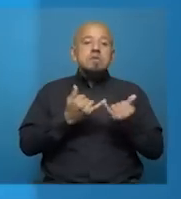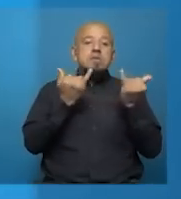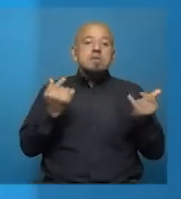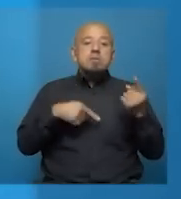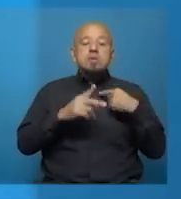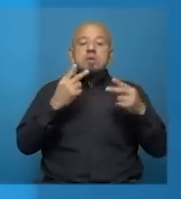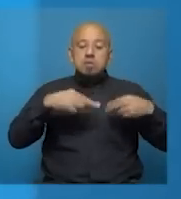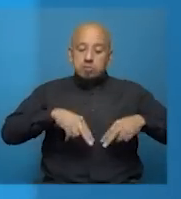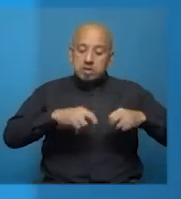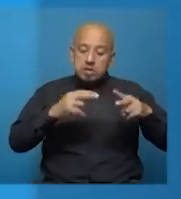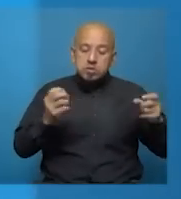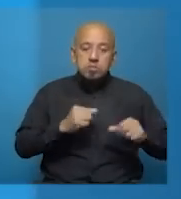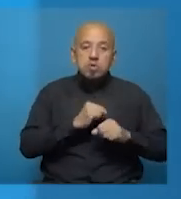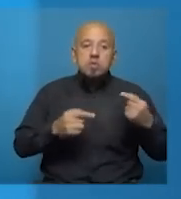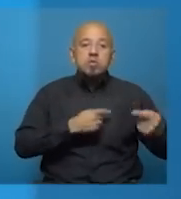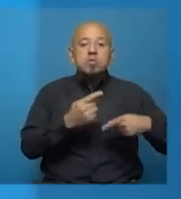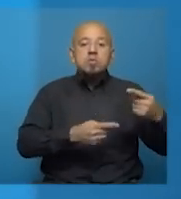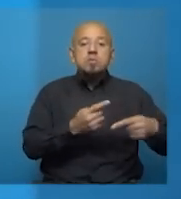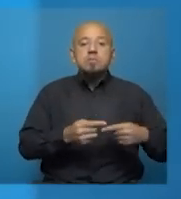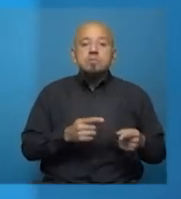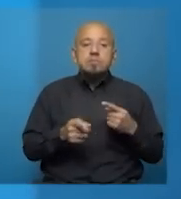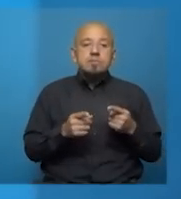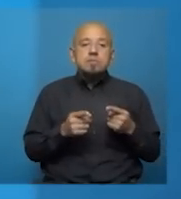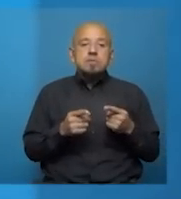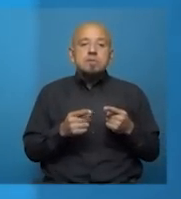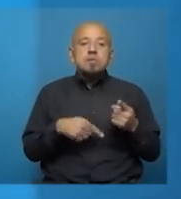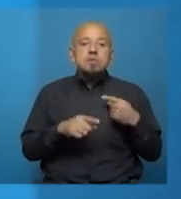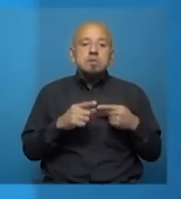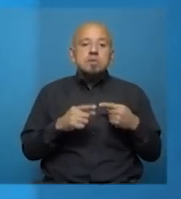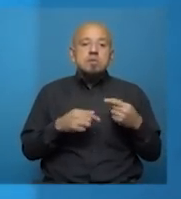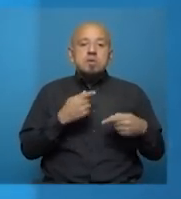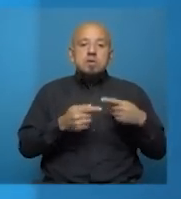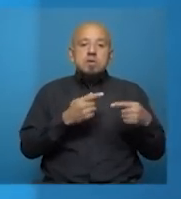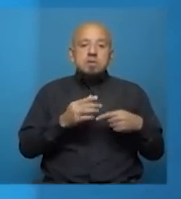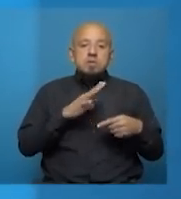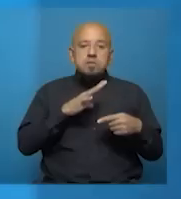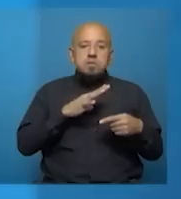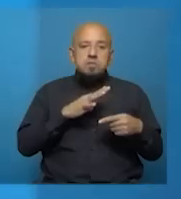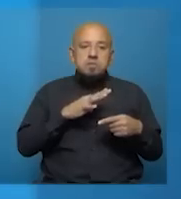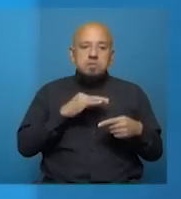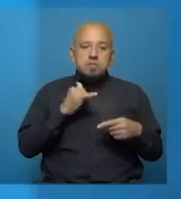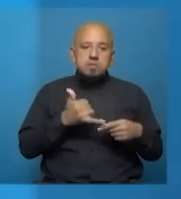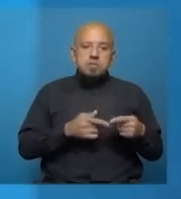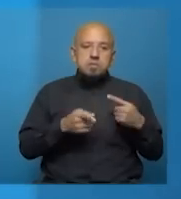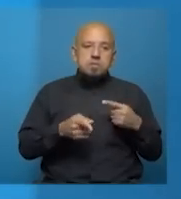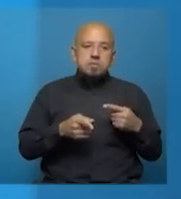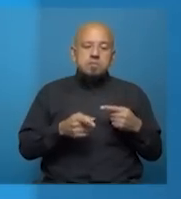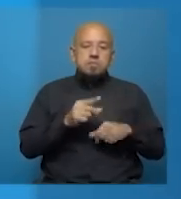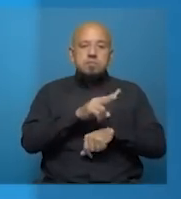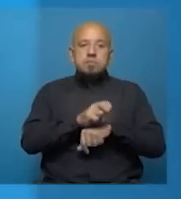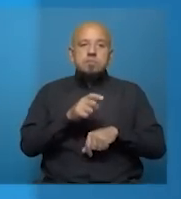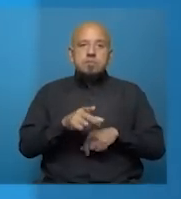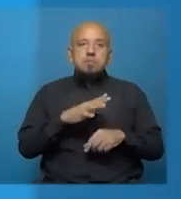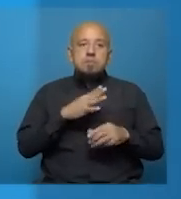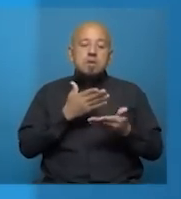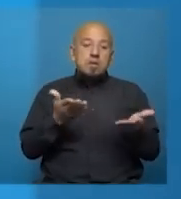que la investigación pueda continuar con toda la contribución de los que deben asistir a la fiscal para